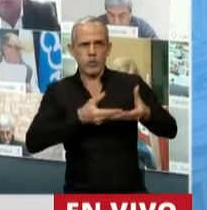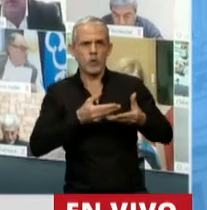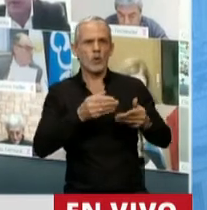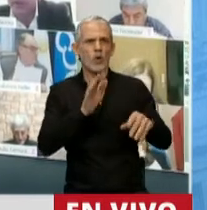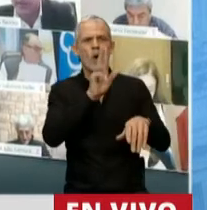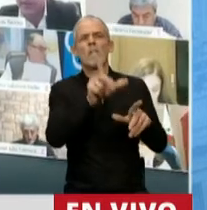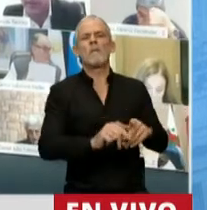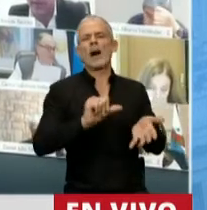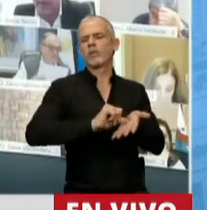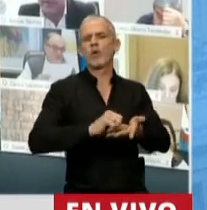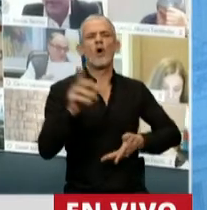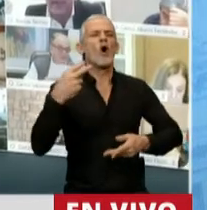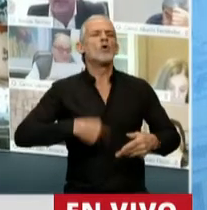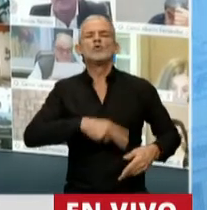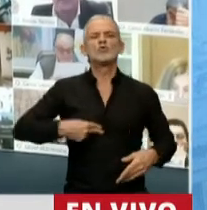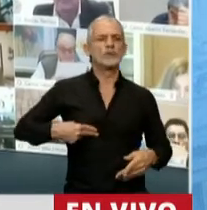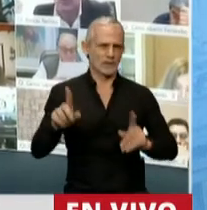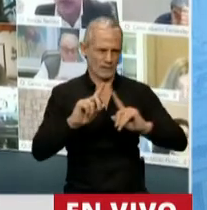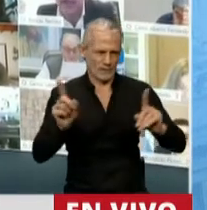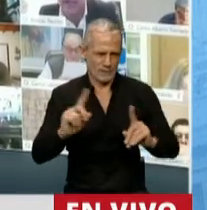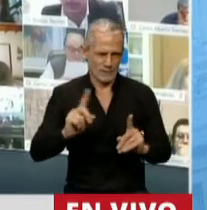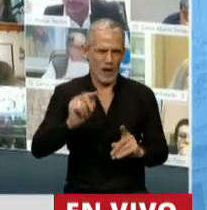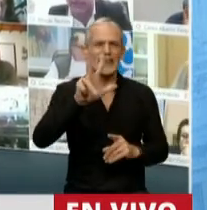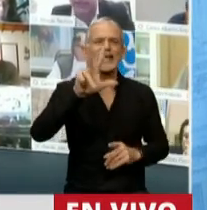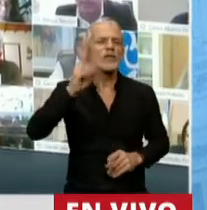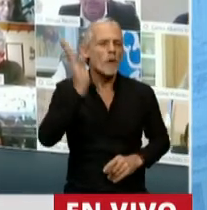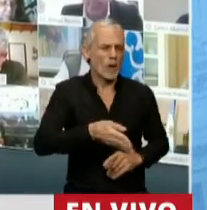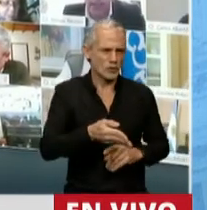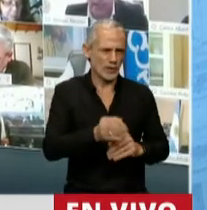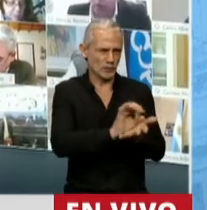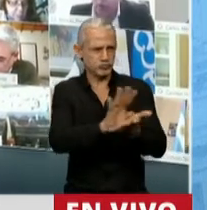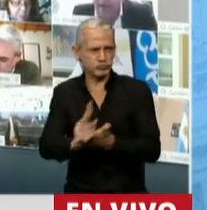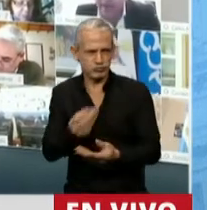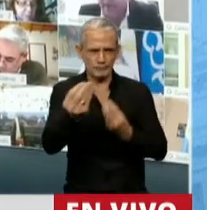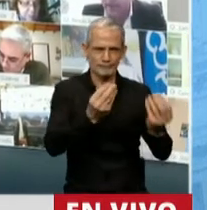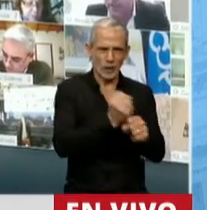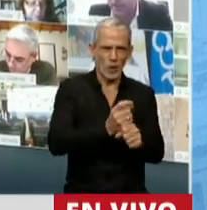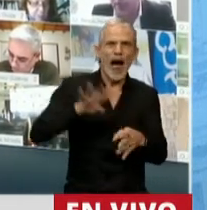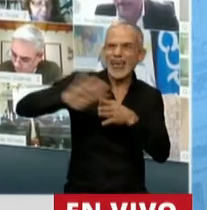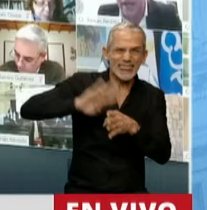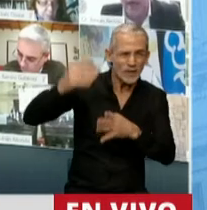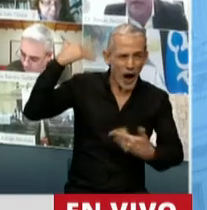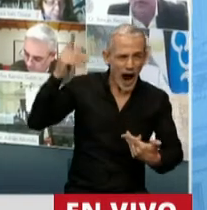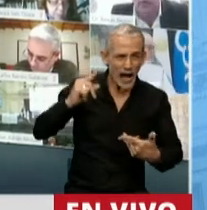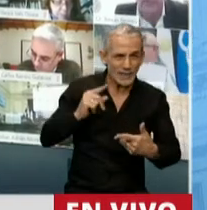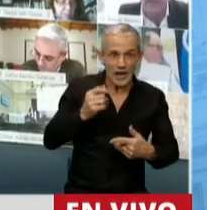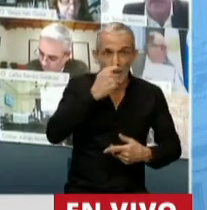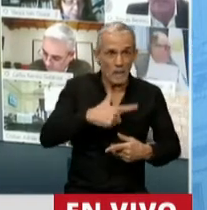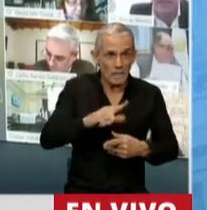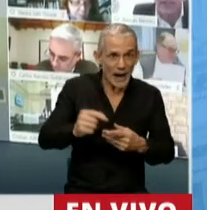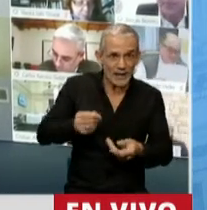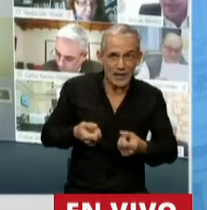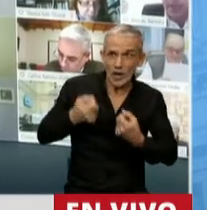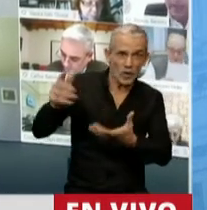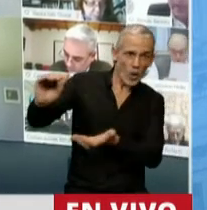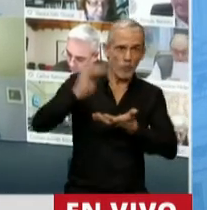Suiza, nos entregaron un país con 32% de desocupación, nos entregaron un país endeudado, la deuda no nació con el gobierno de